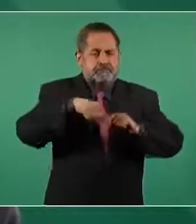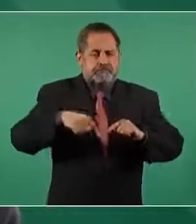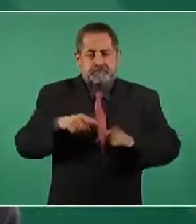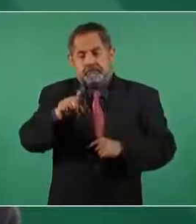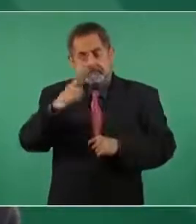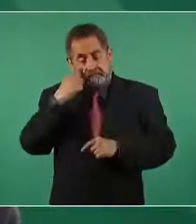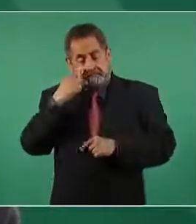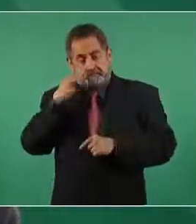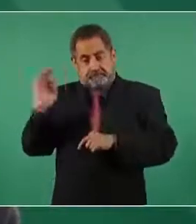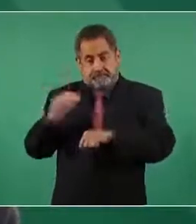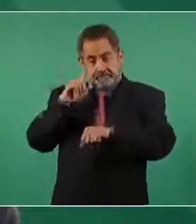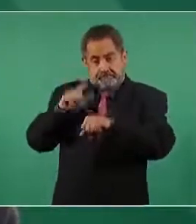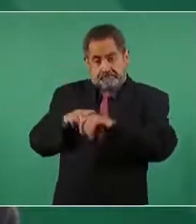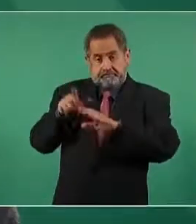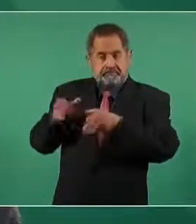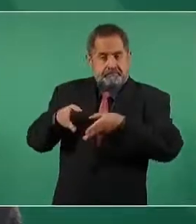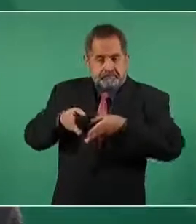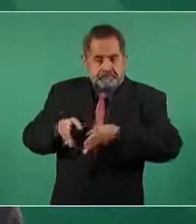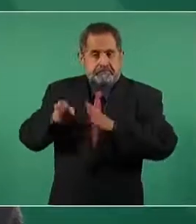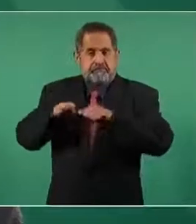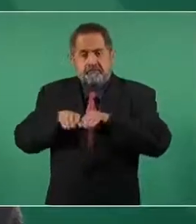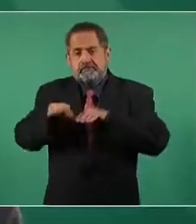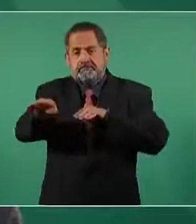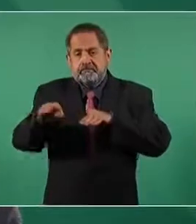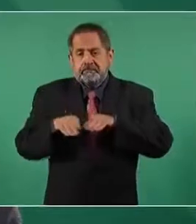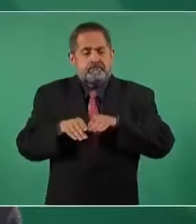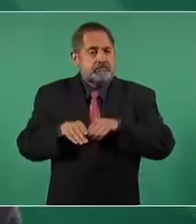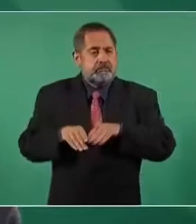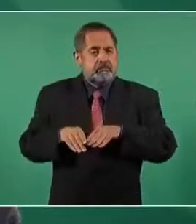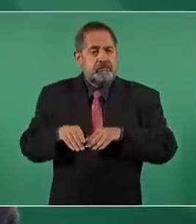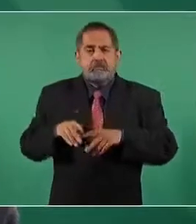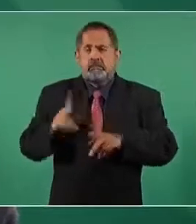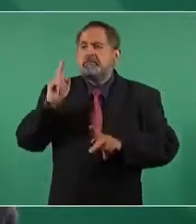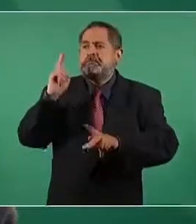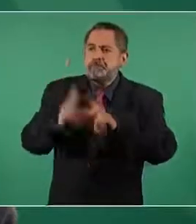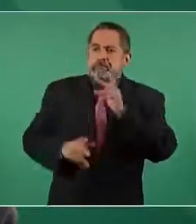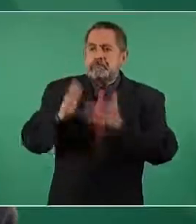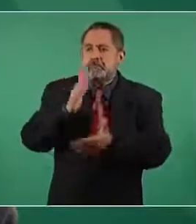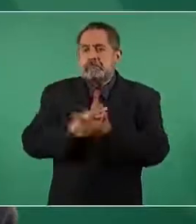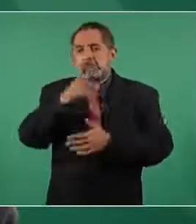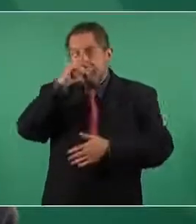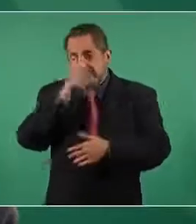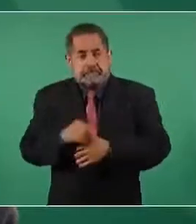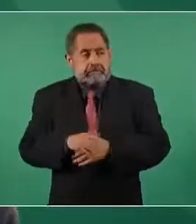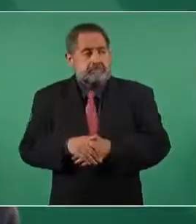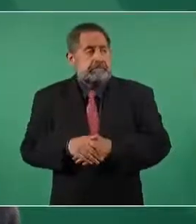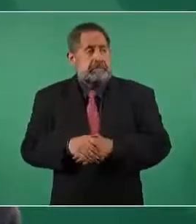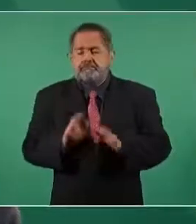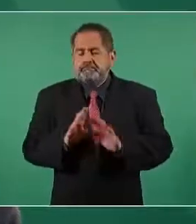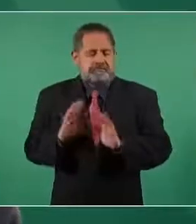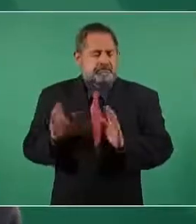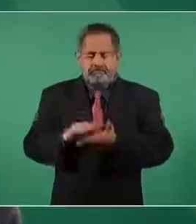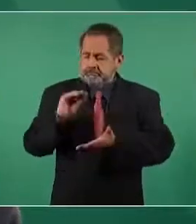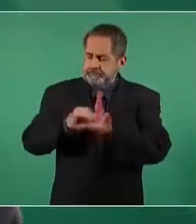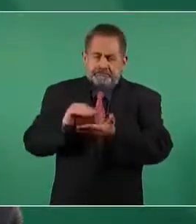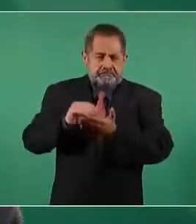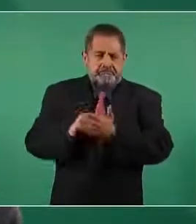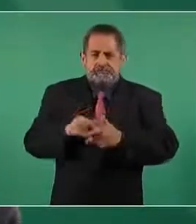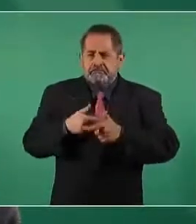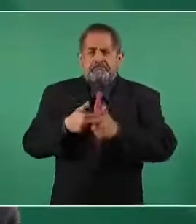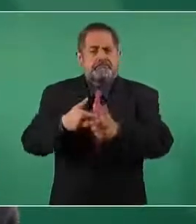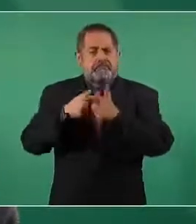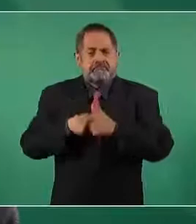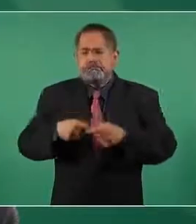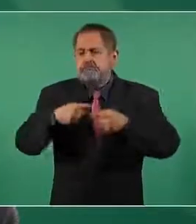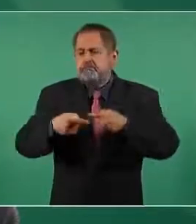federal, los caminos y carreteras nunca interrumpieron el tránsito vehicular, ya que los daños se atendieron de inmediato y